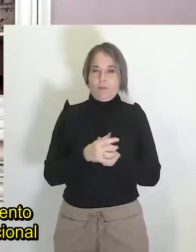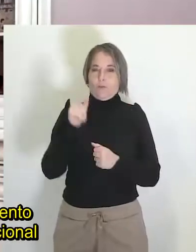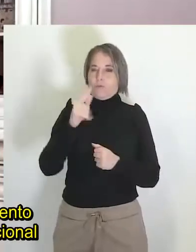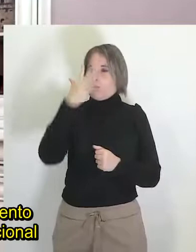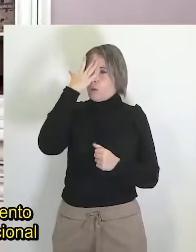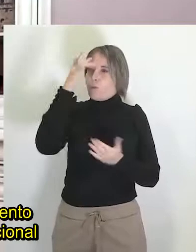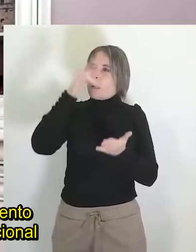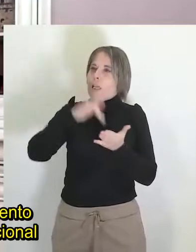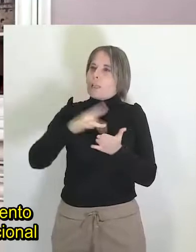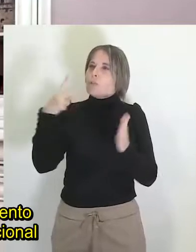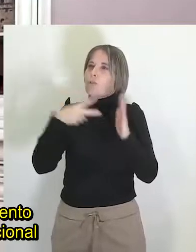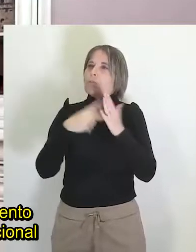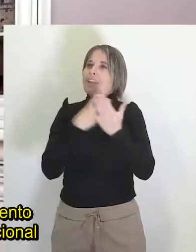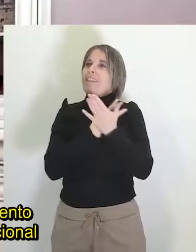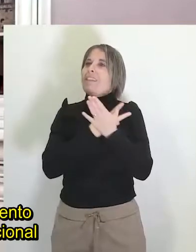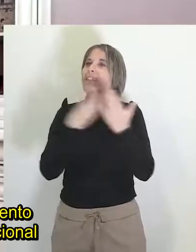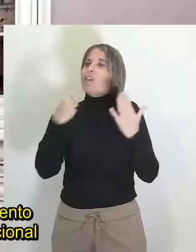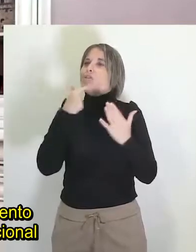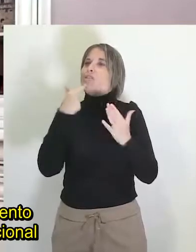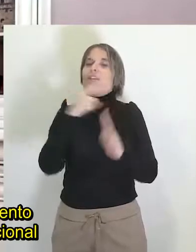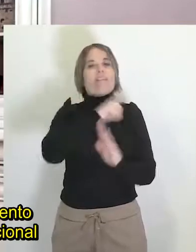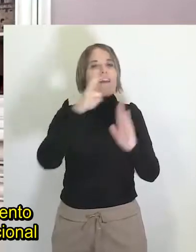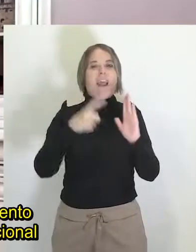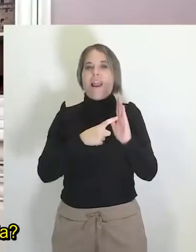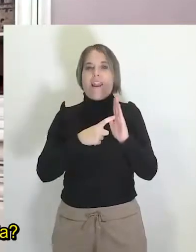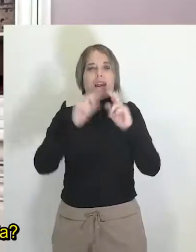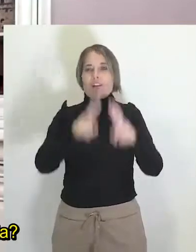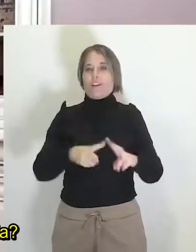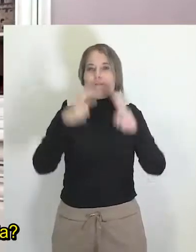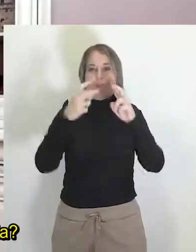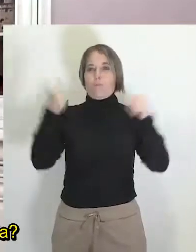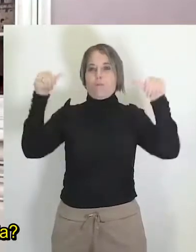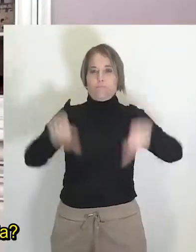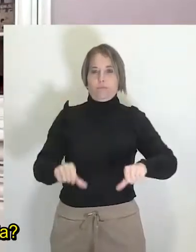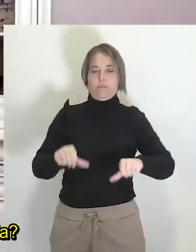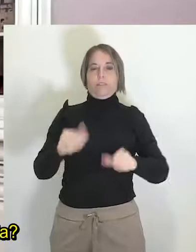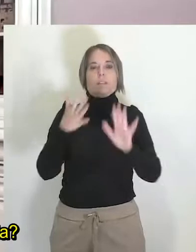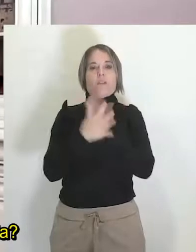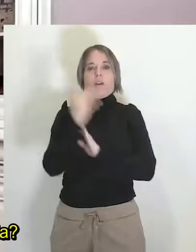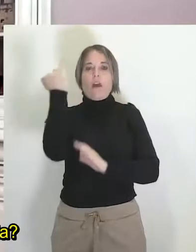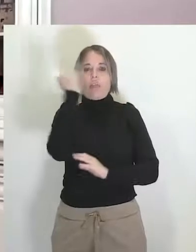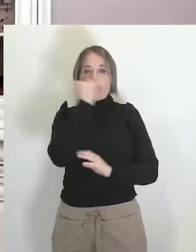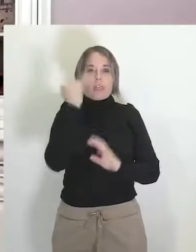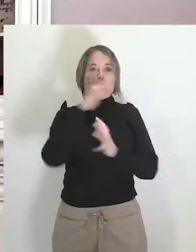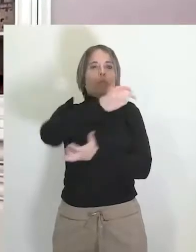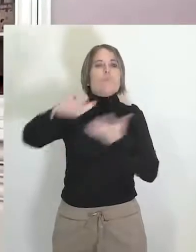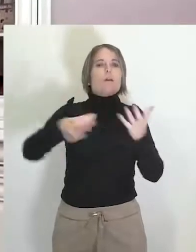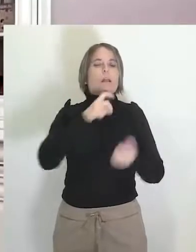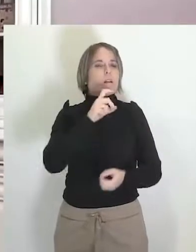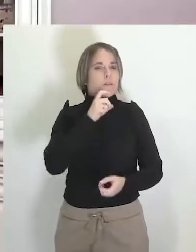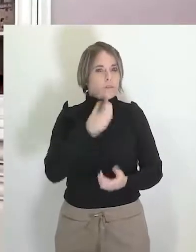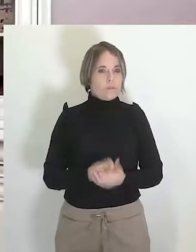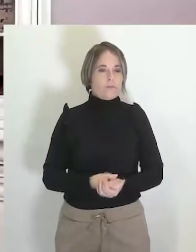¿Cómo recuerdas tú ese momento en el que se declara inconstitucional esa reforma y que invisibiliza esa violencia?